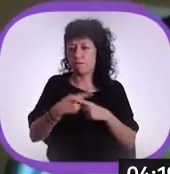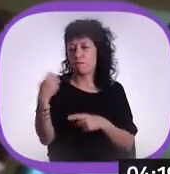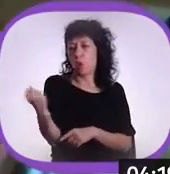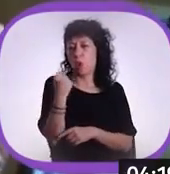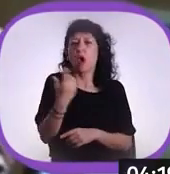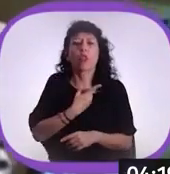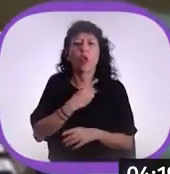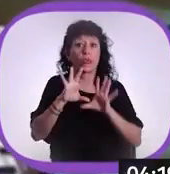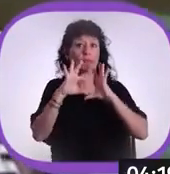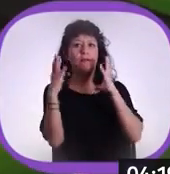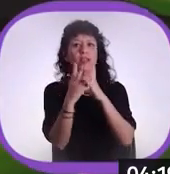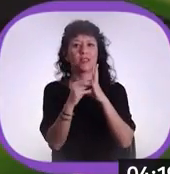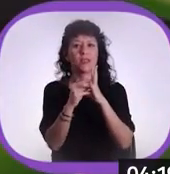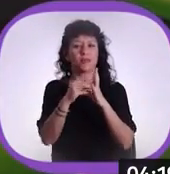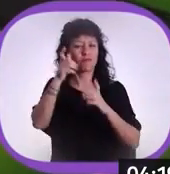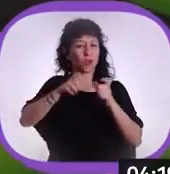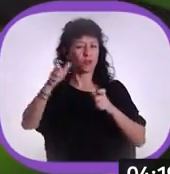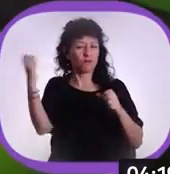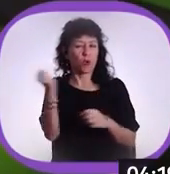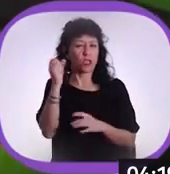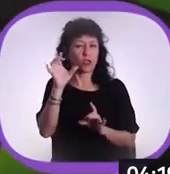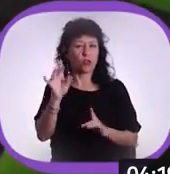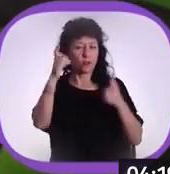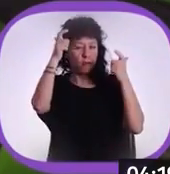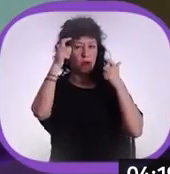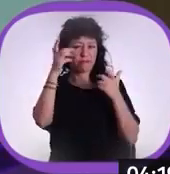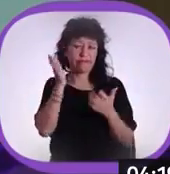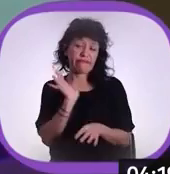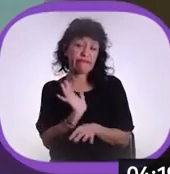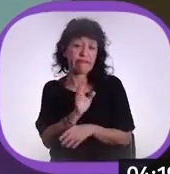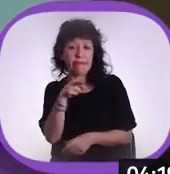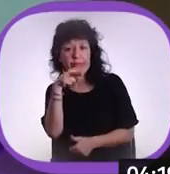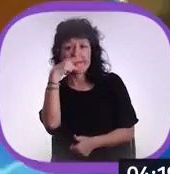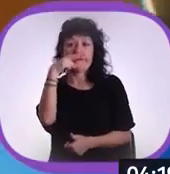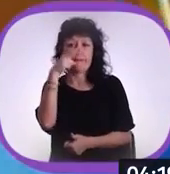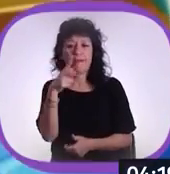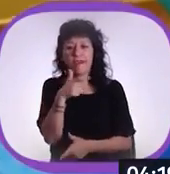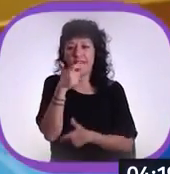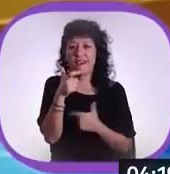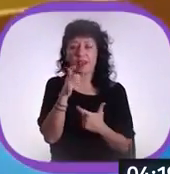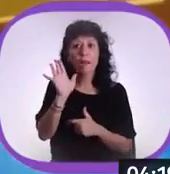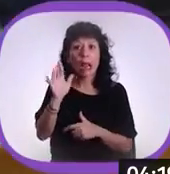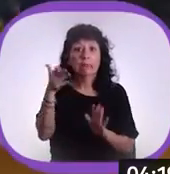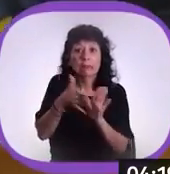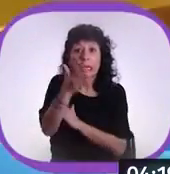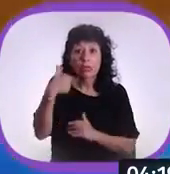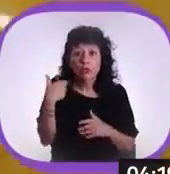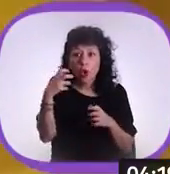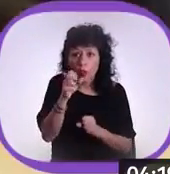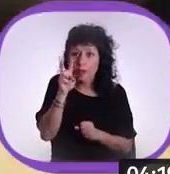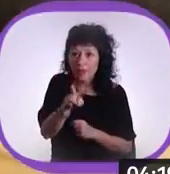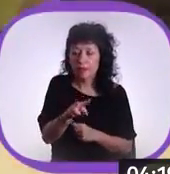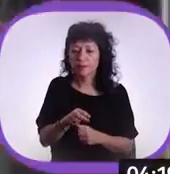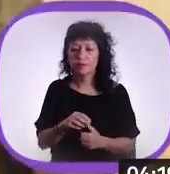terrestre. Solo realeza. Que es igual a solo para arrogantes. Creo que encontré la salida. ¡Miren esto!